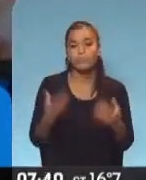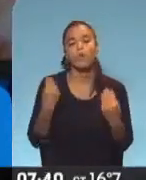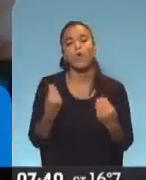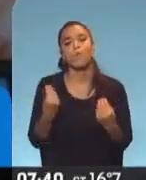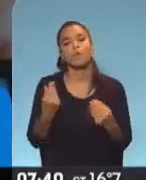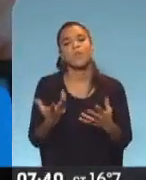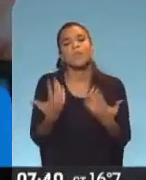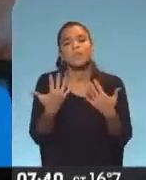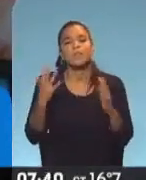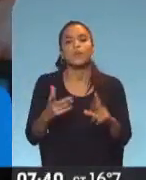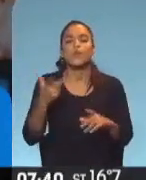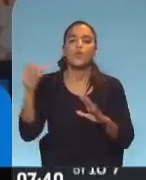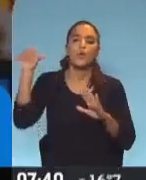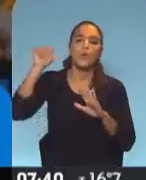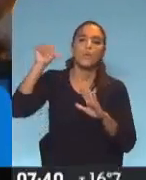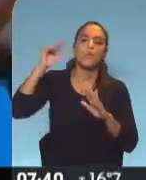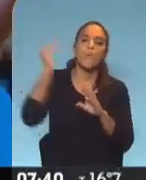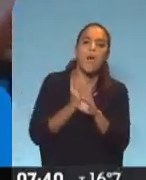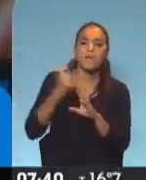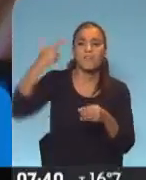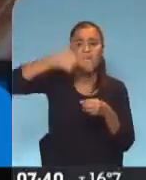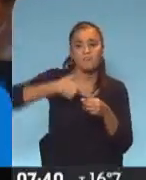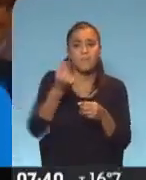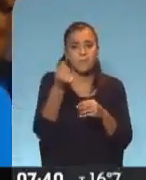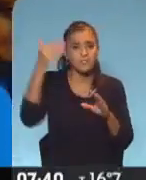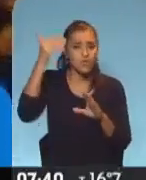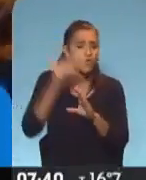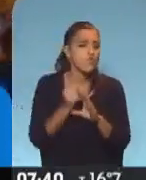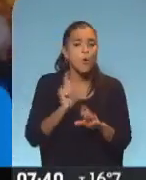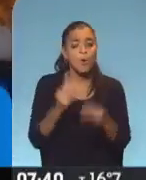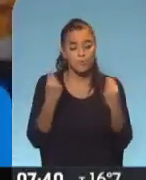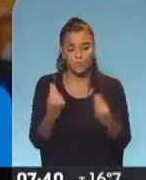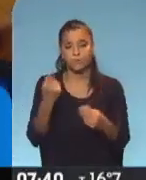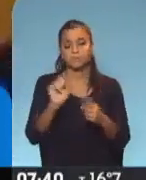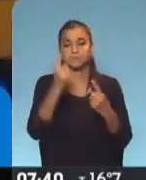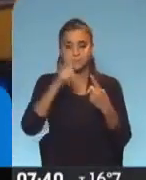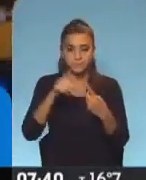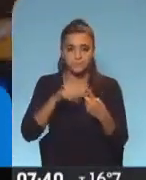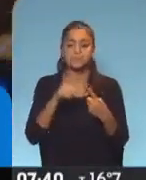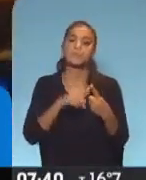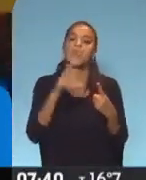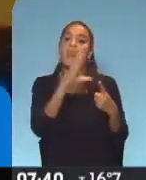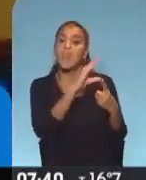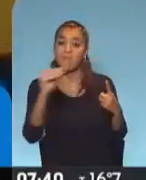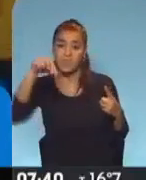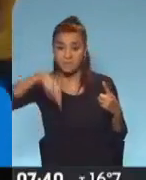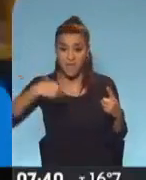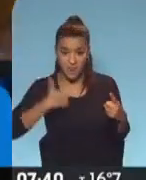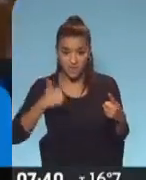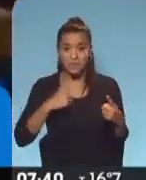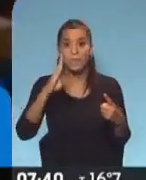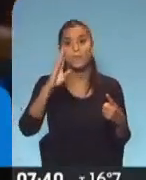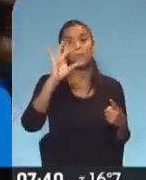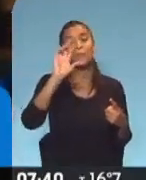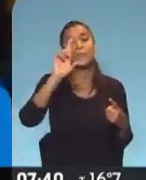que probablemente no baje el precio de la nafta? Bueno, en primer lugar, porque la referencia justamente en Argentina es el